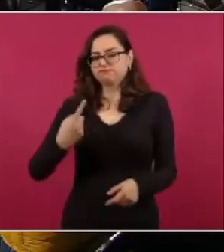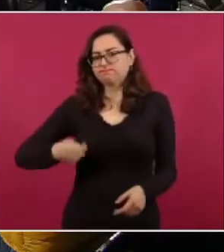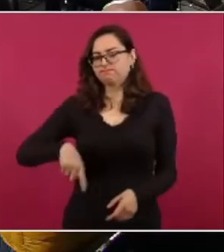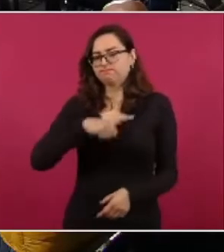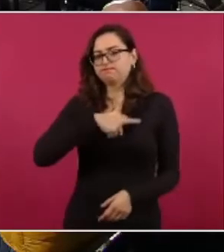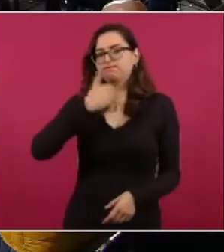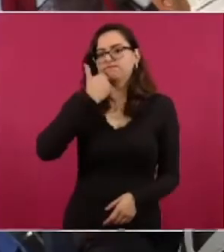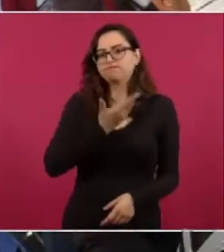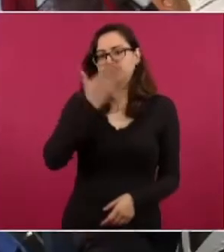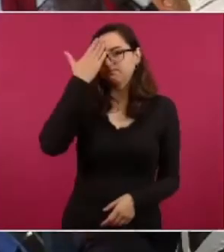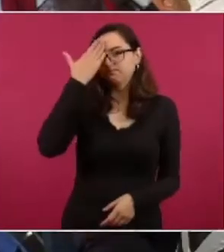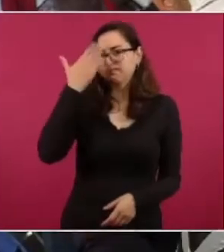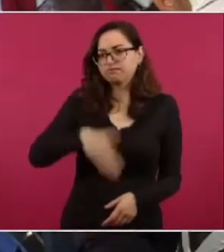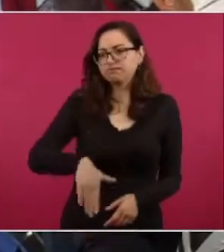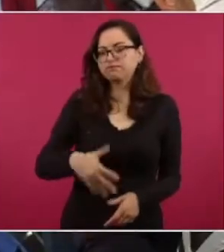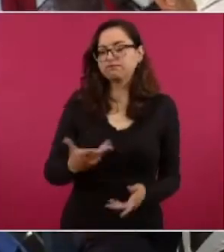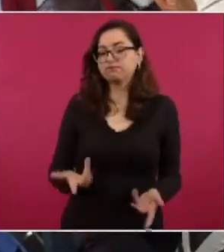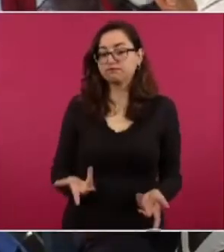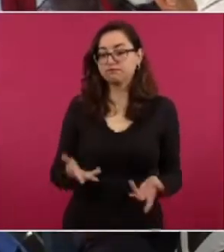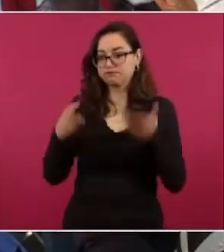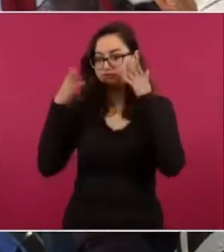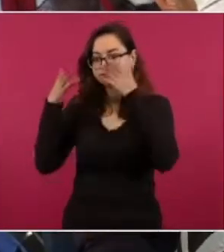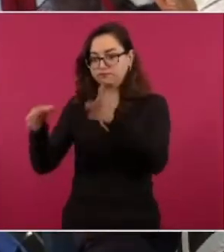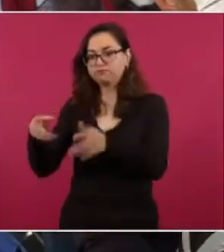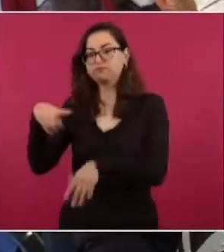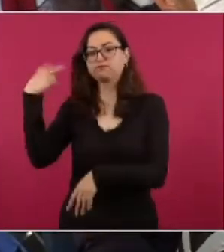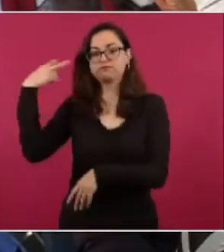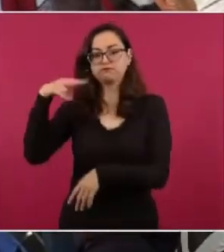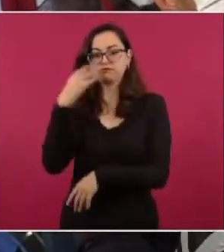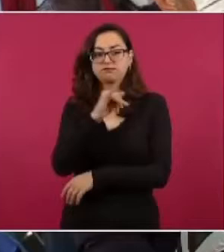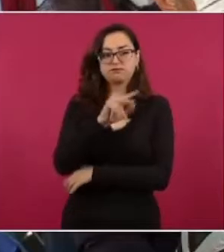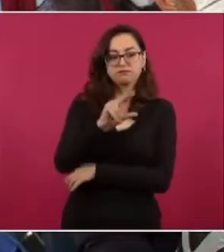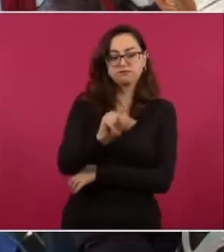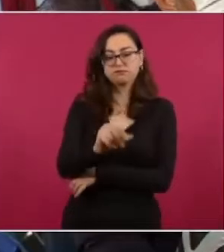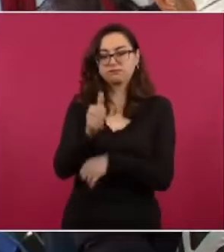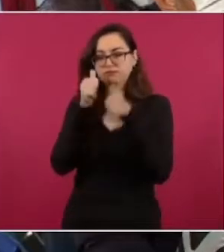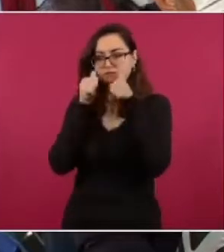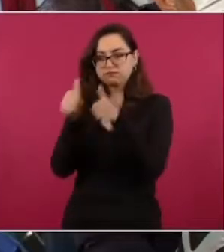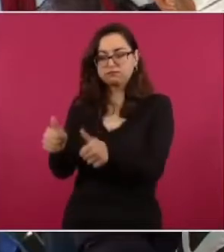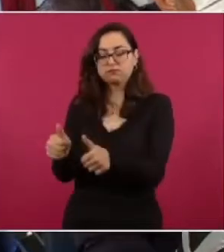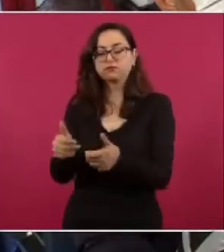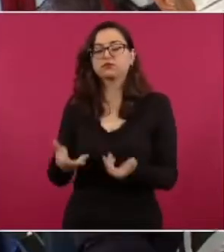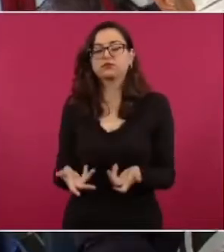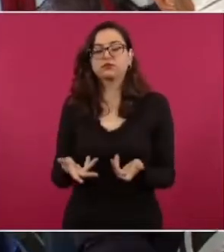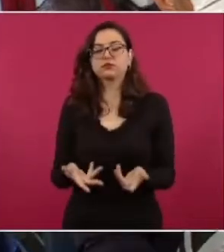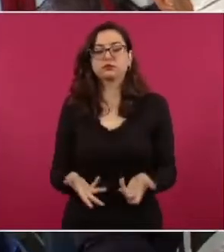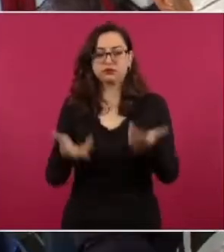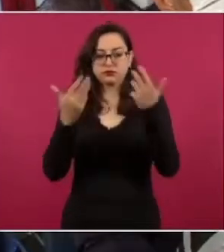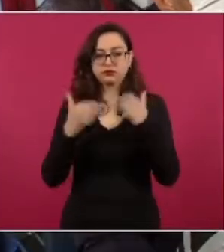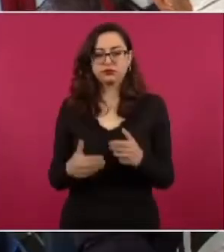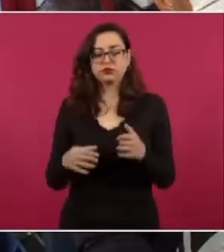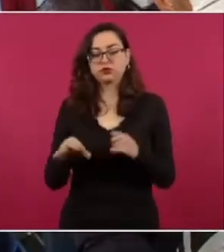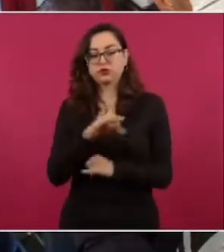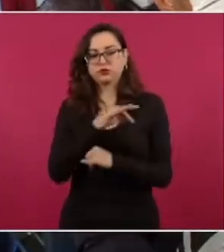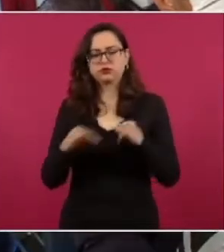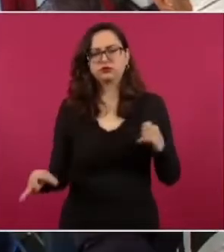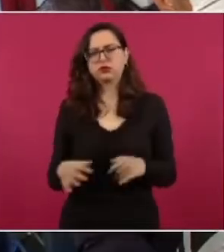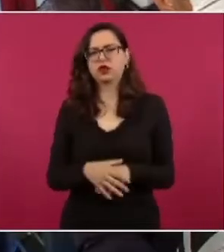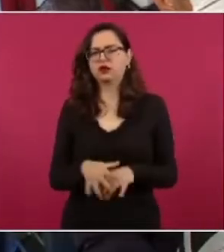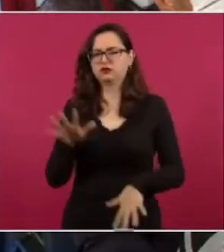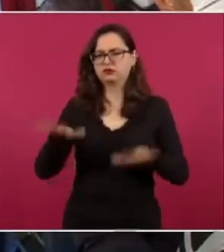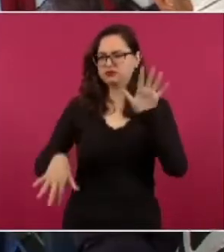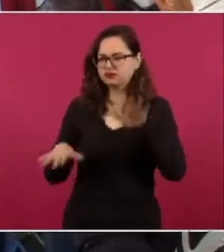van a concentrar en Veracruz o qué va a pasar. Y por último, presidente, como usted dice, lo que no suena lógico